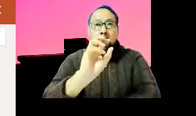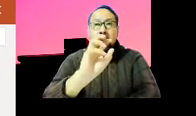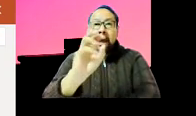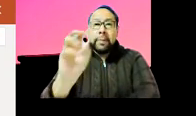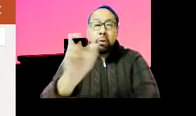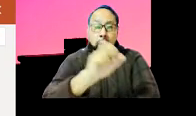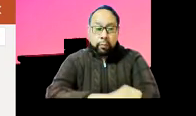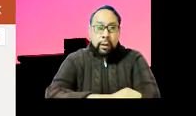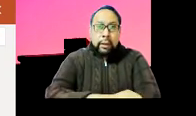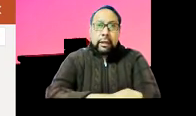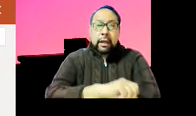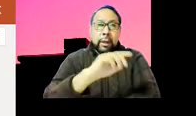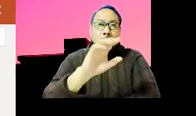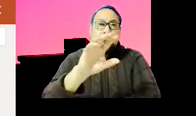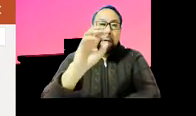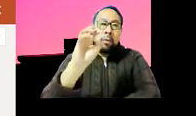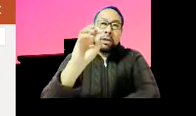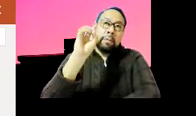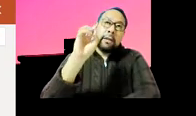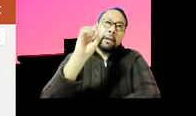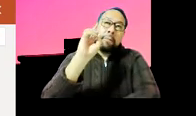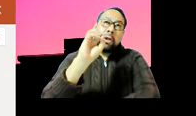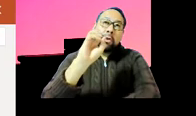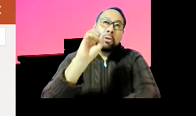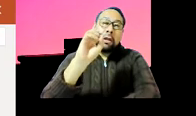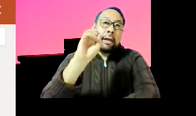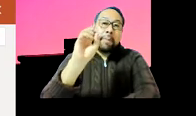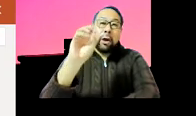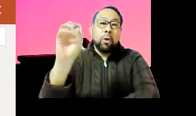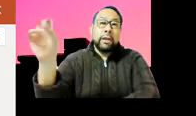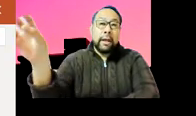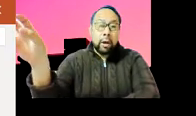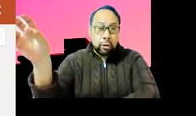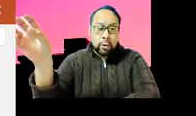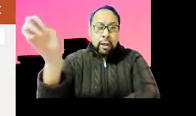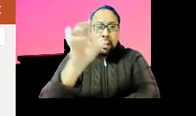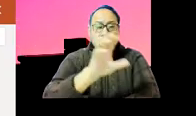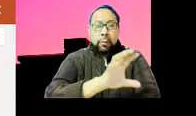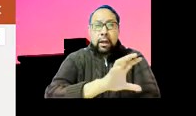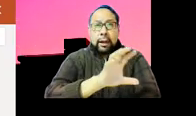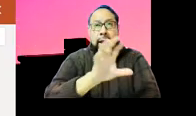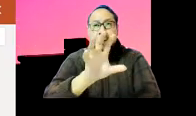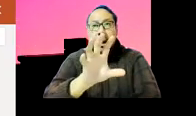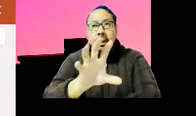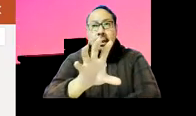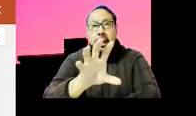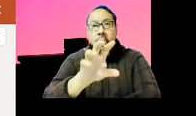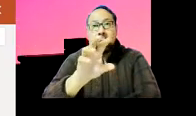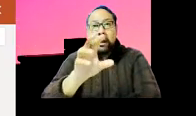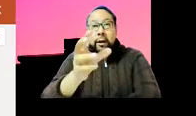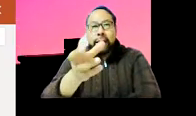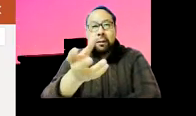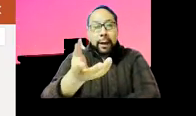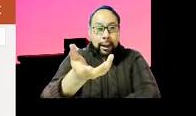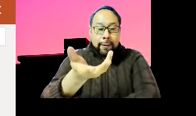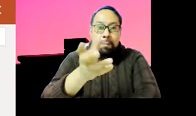tanto lo vuelve ambiguo. Y esa ambigüedad muchas veces la podemos utilizar para convencer a otro. Entonces vamos a ver que la falacia no